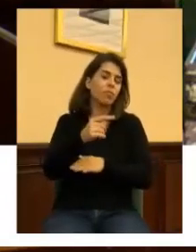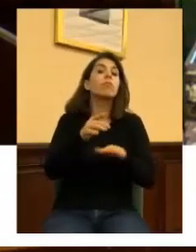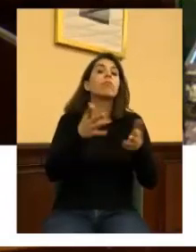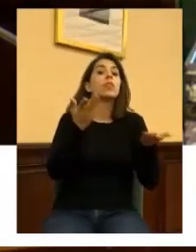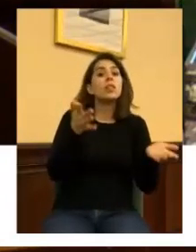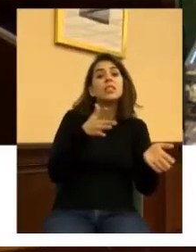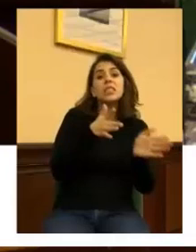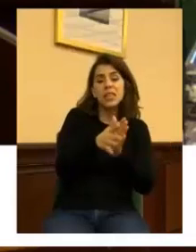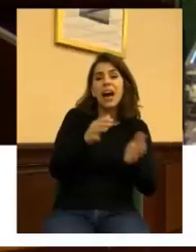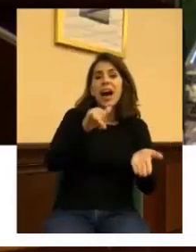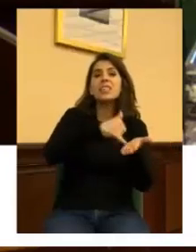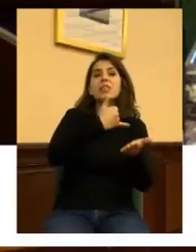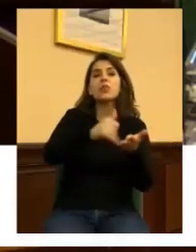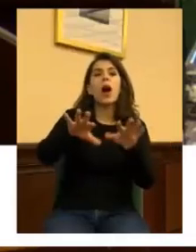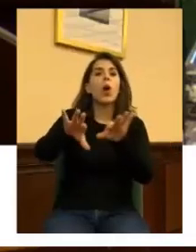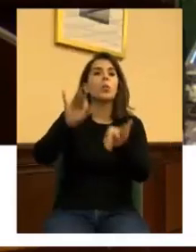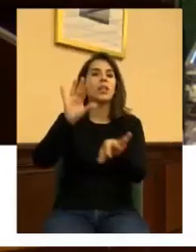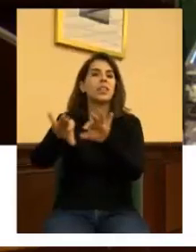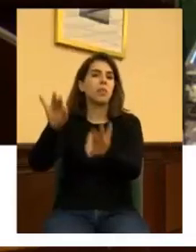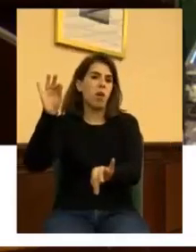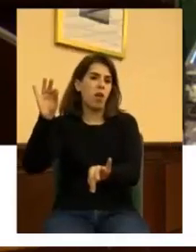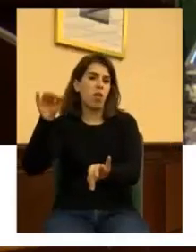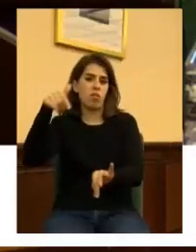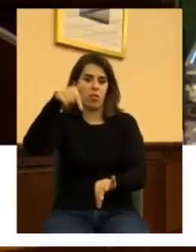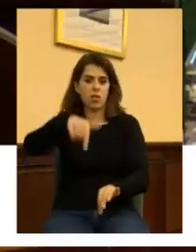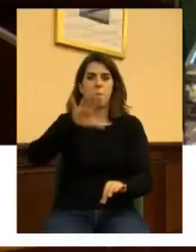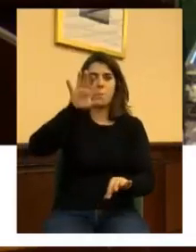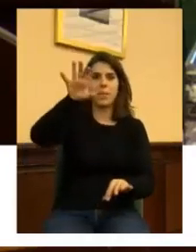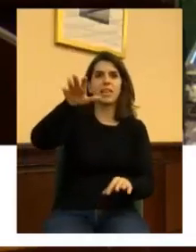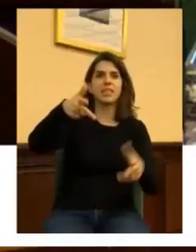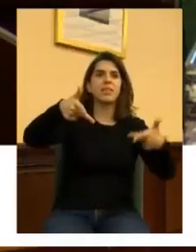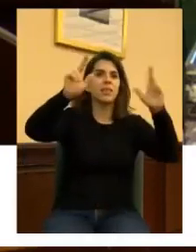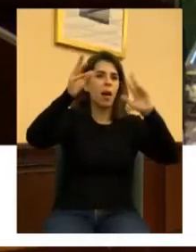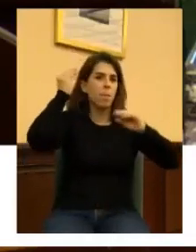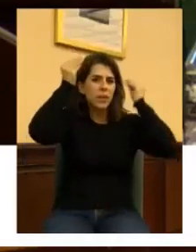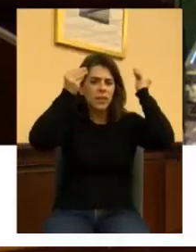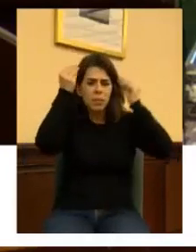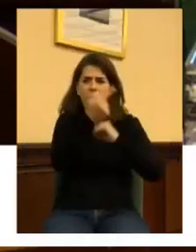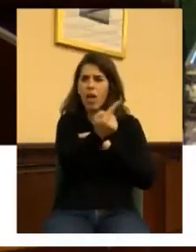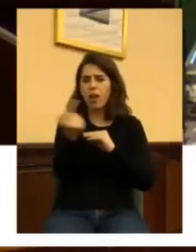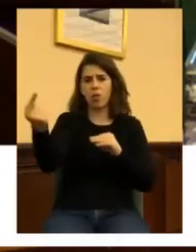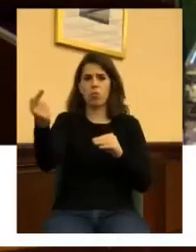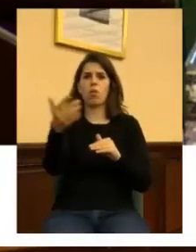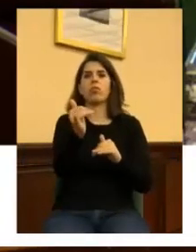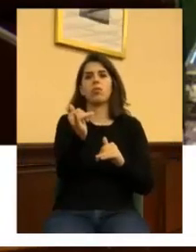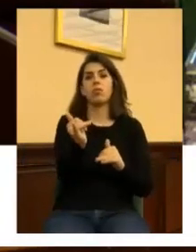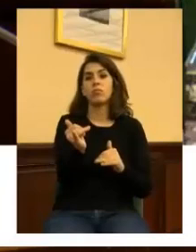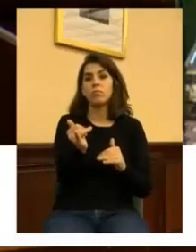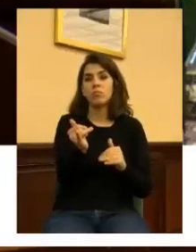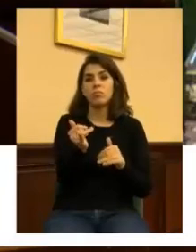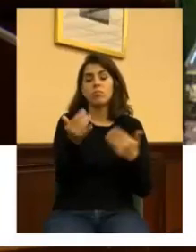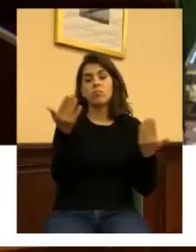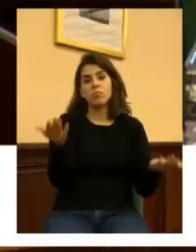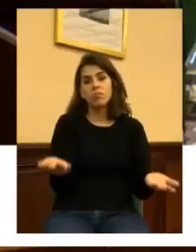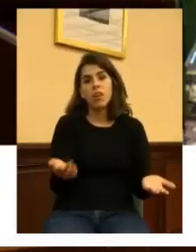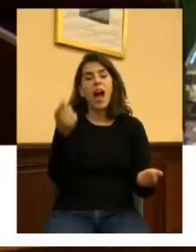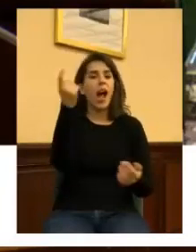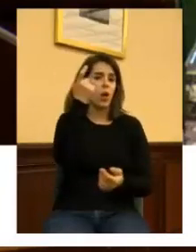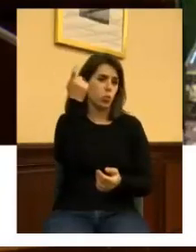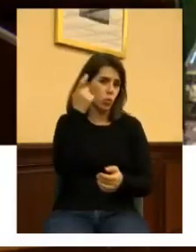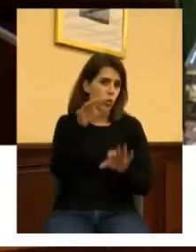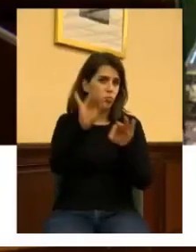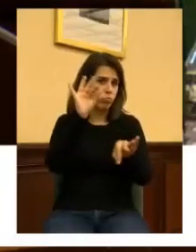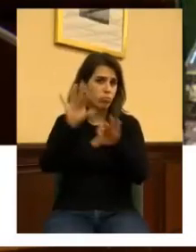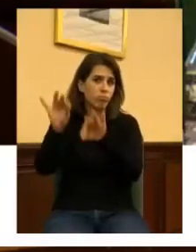optativa, como no puede ser de otra manera, en un país donde existe la libertad de pensamiento, para el alumnado. Y lo que